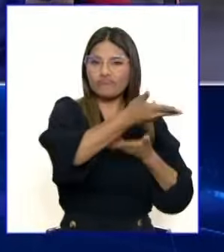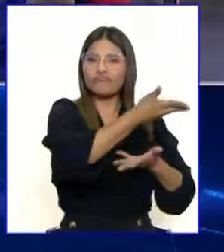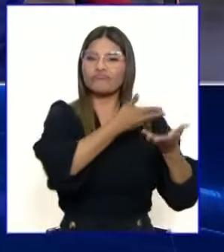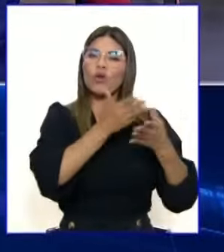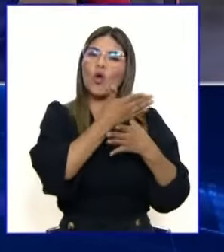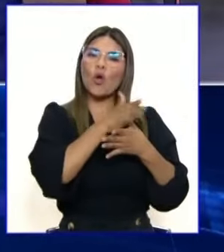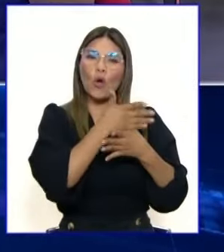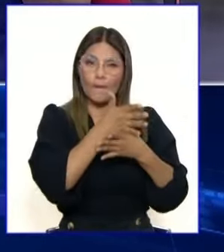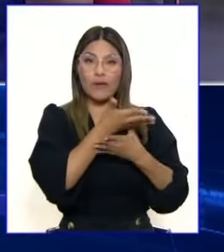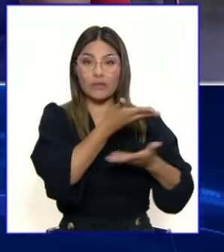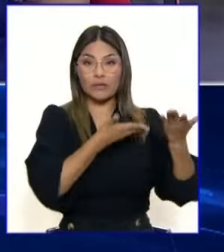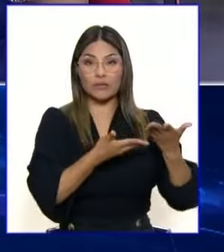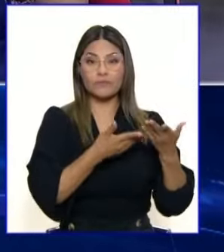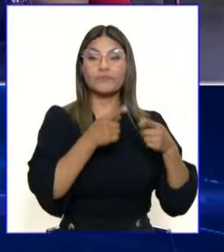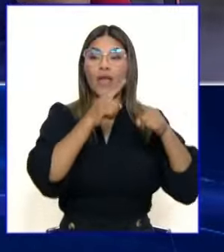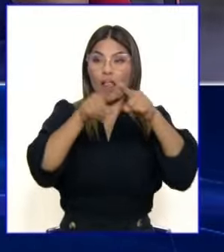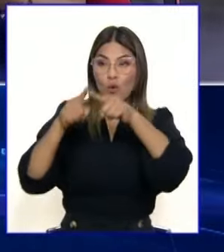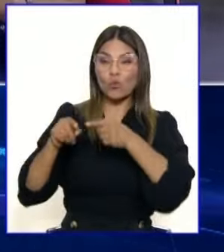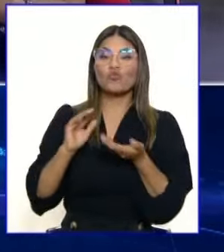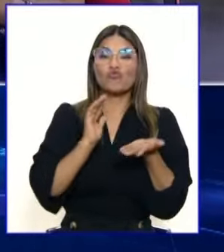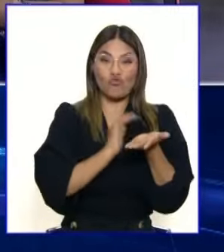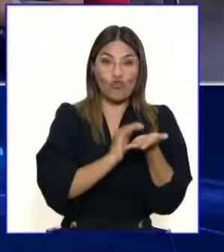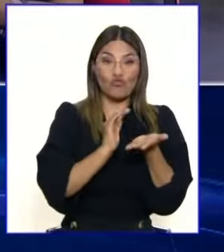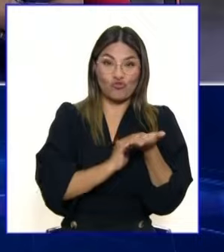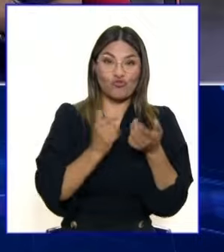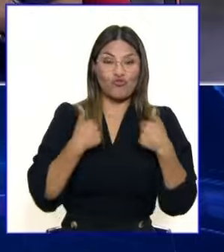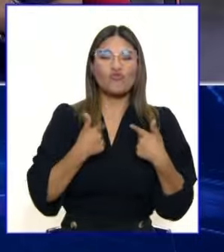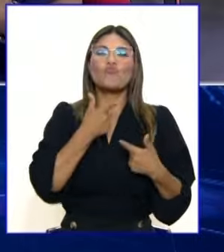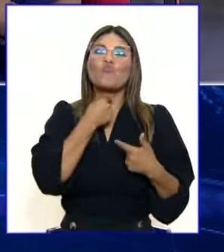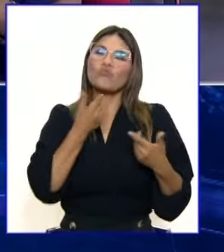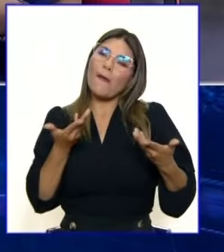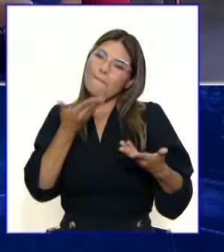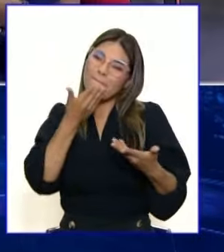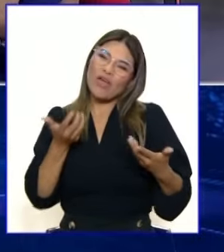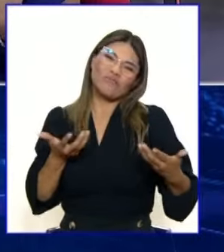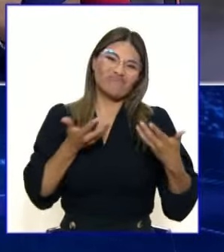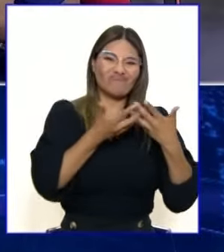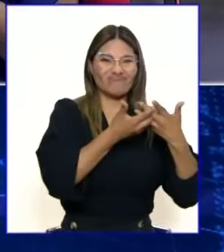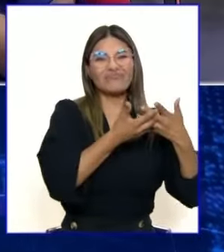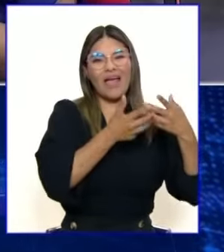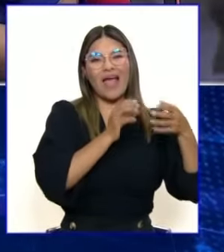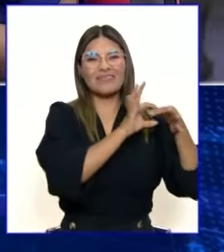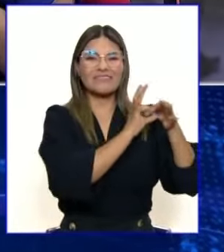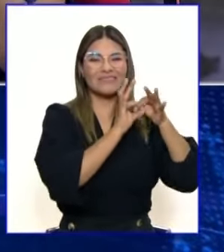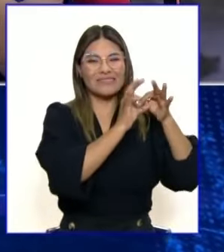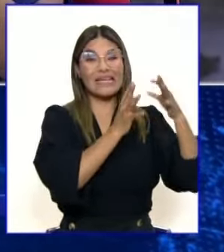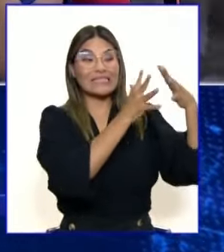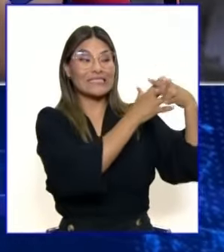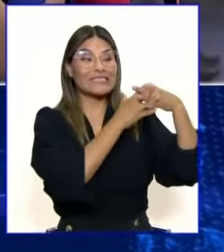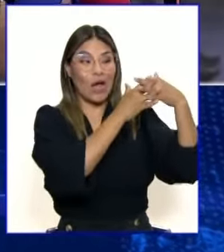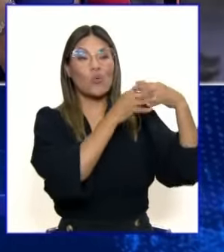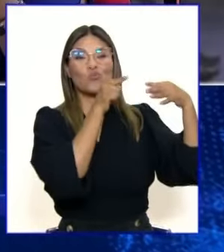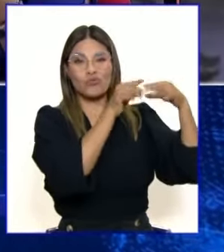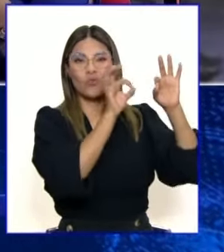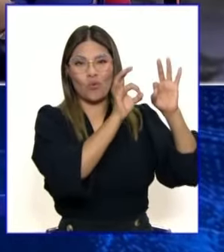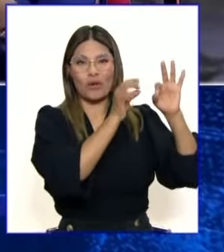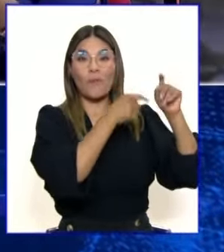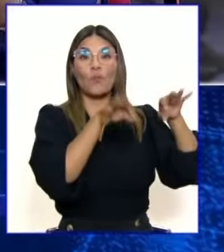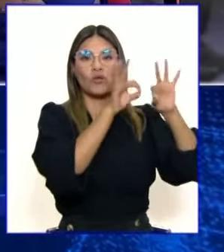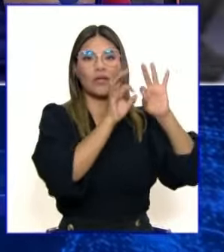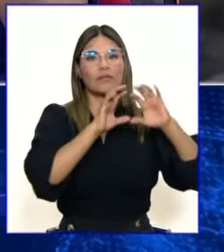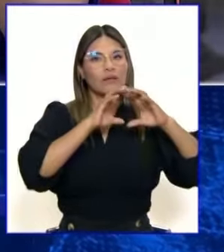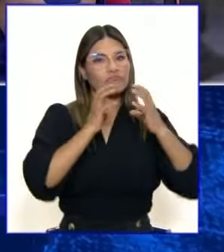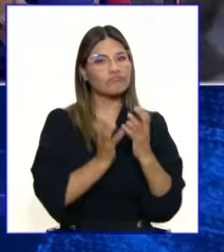Muchos socios en realidad prefieren la relación comercial con Estados Unidos por esas razones, porque ven el impacto